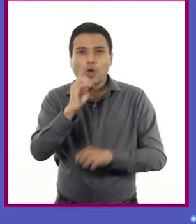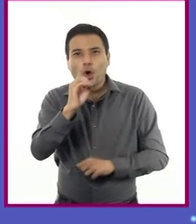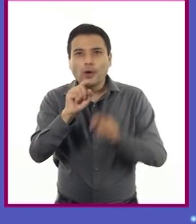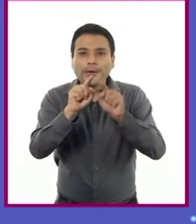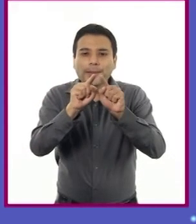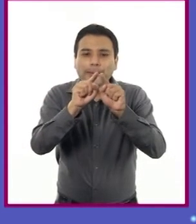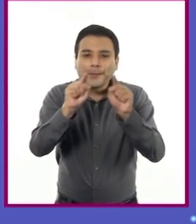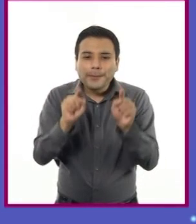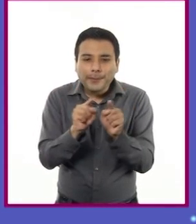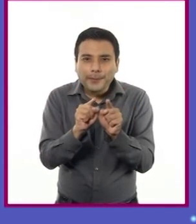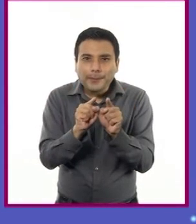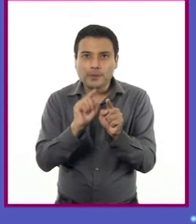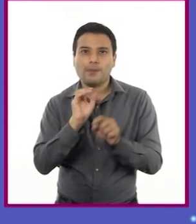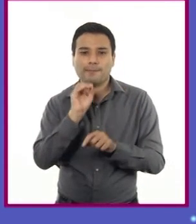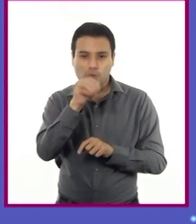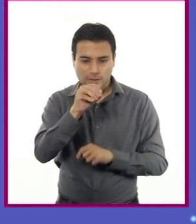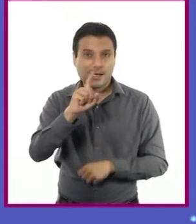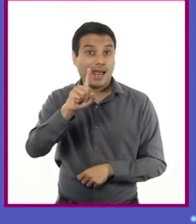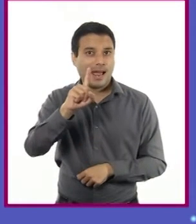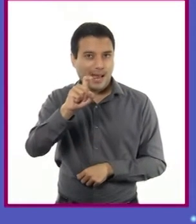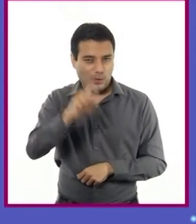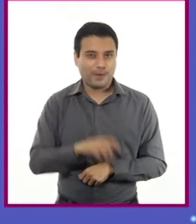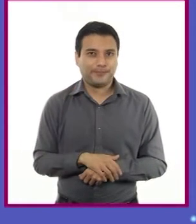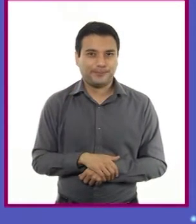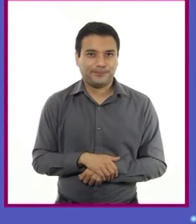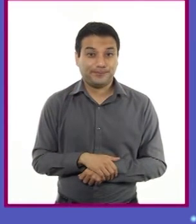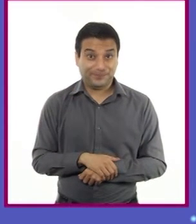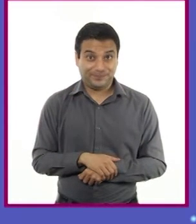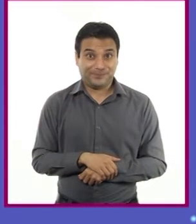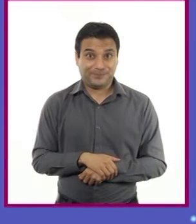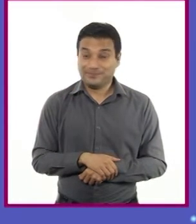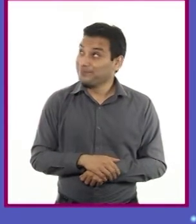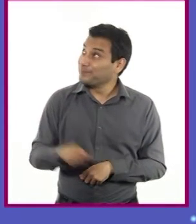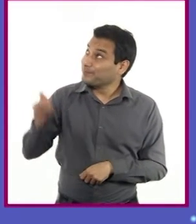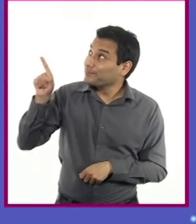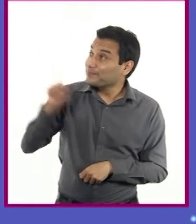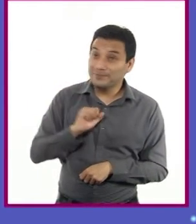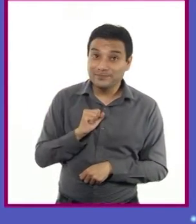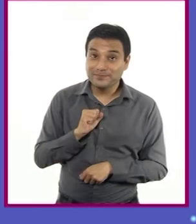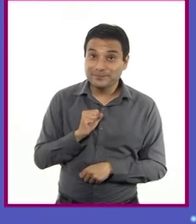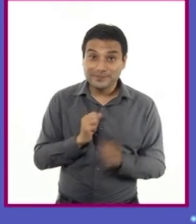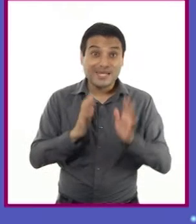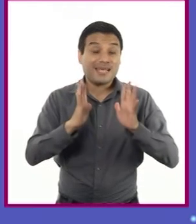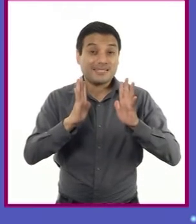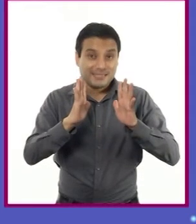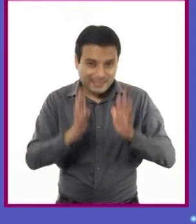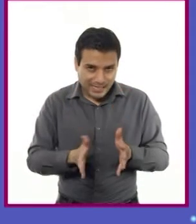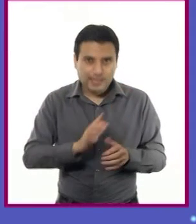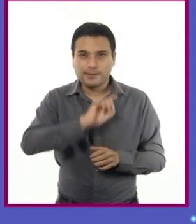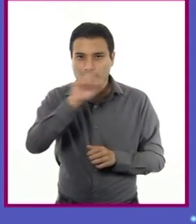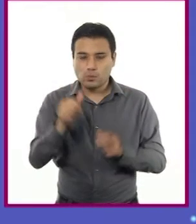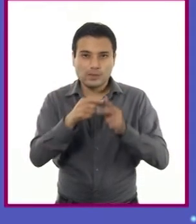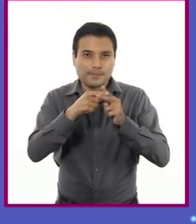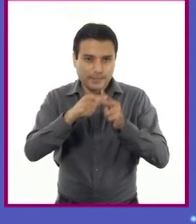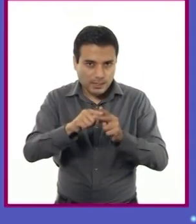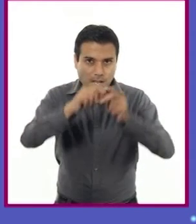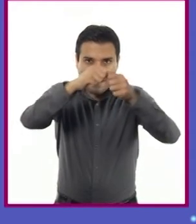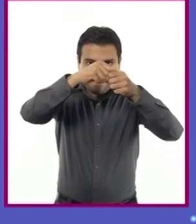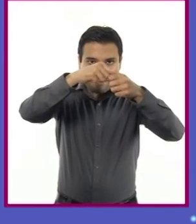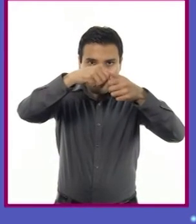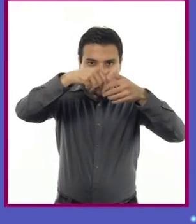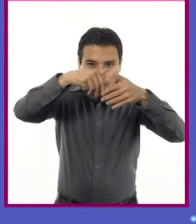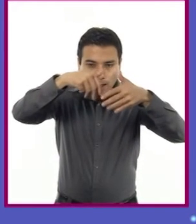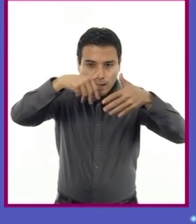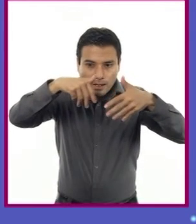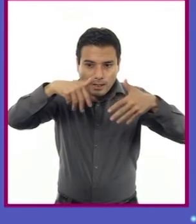superior. A partir de ahí y con base en la información, veremos qué conceptos son más importantes